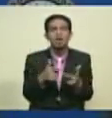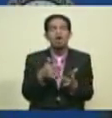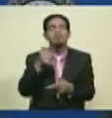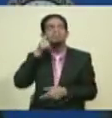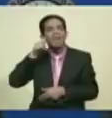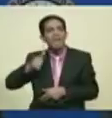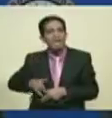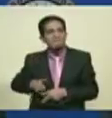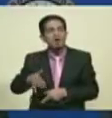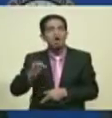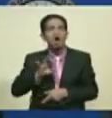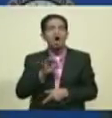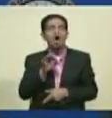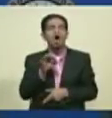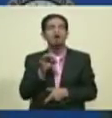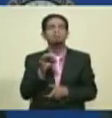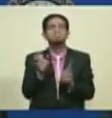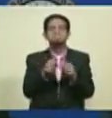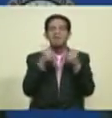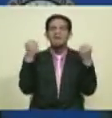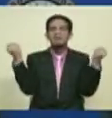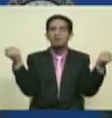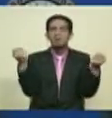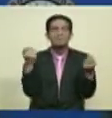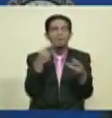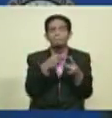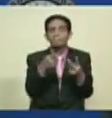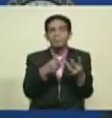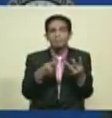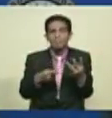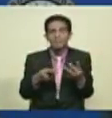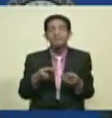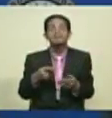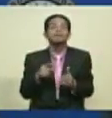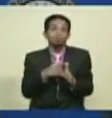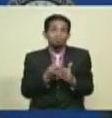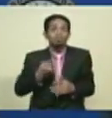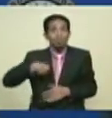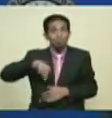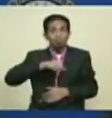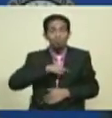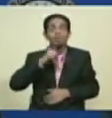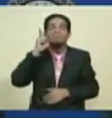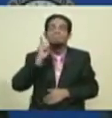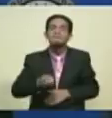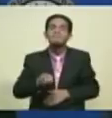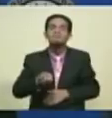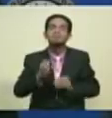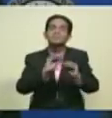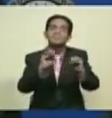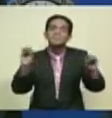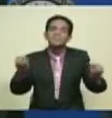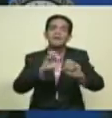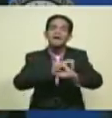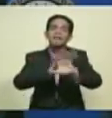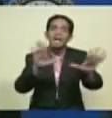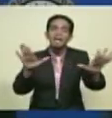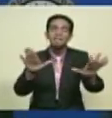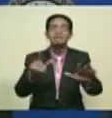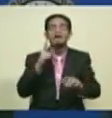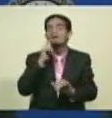redes sociales, de los periódicos, etcétera, etcétera. Y por eso tenemos nosotros el deber de aclararlo. Ya han transcurrido 13